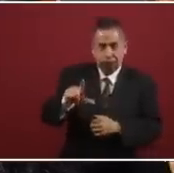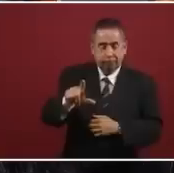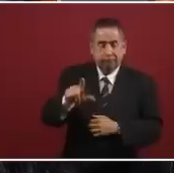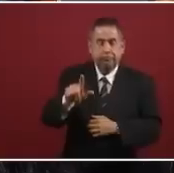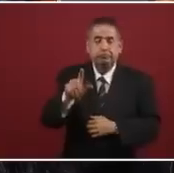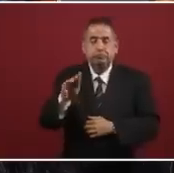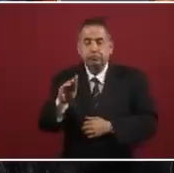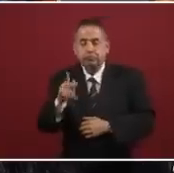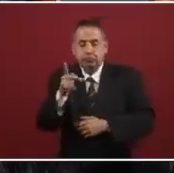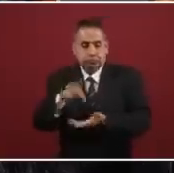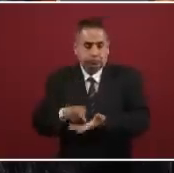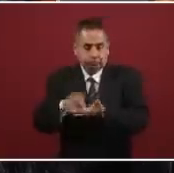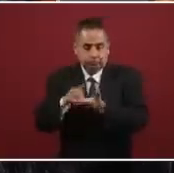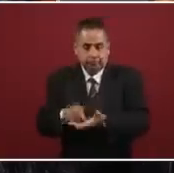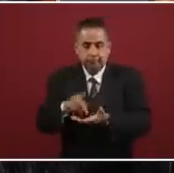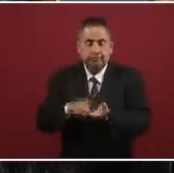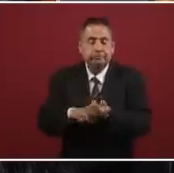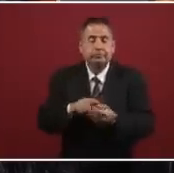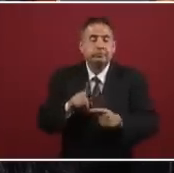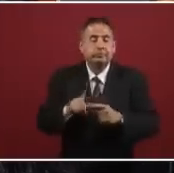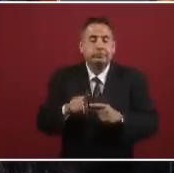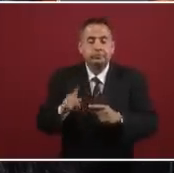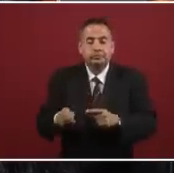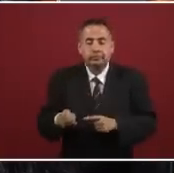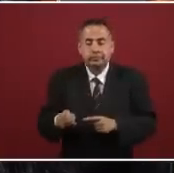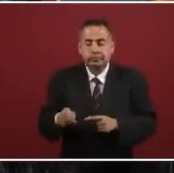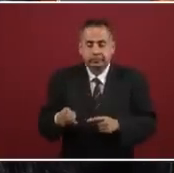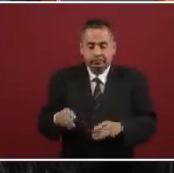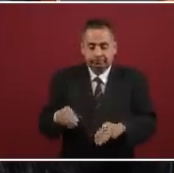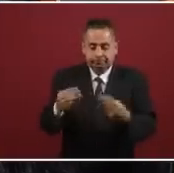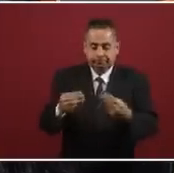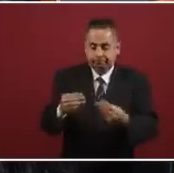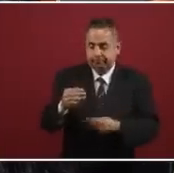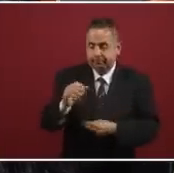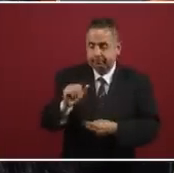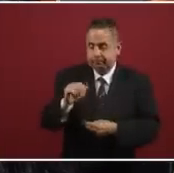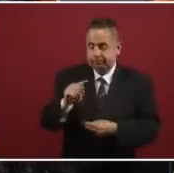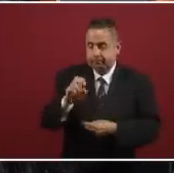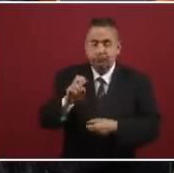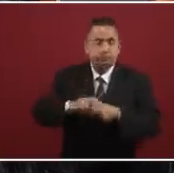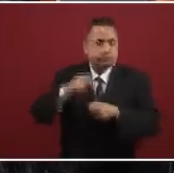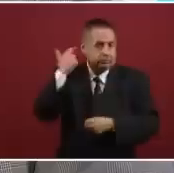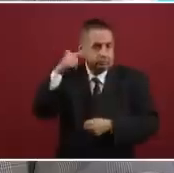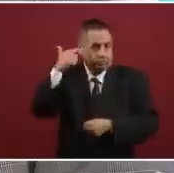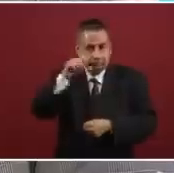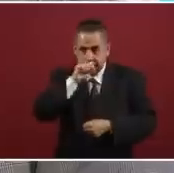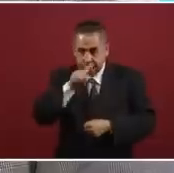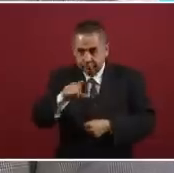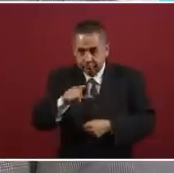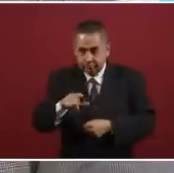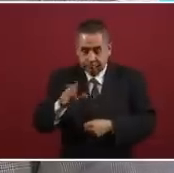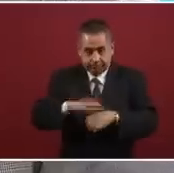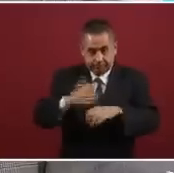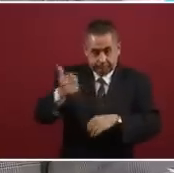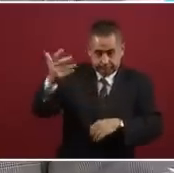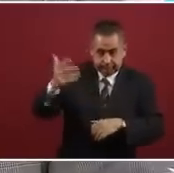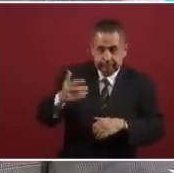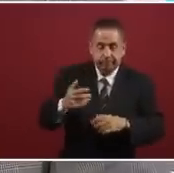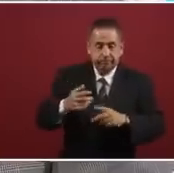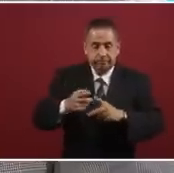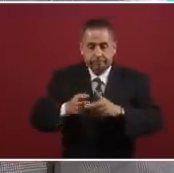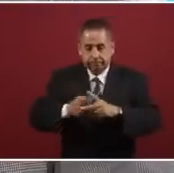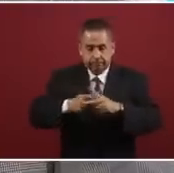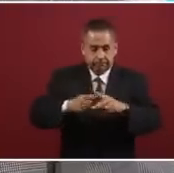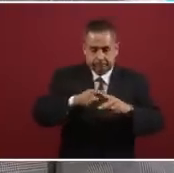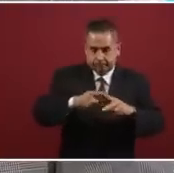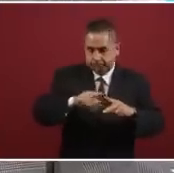67.90 por kilo en Mercabastos de Guadalajara, Jalisco, y el promedio del